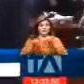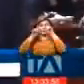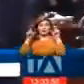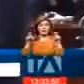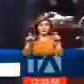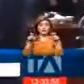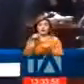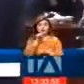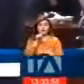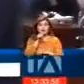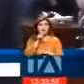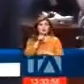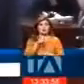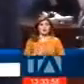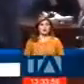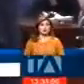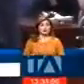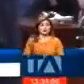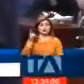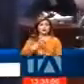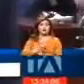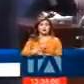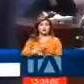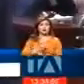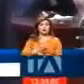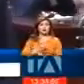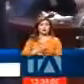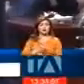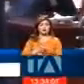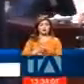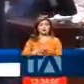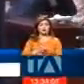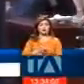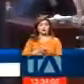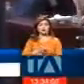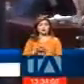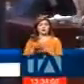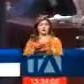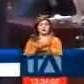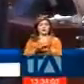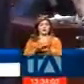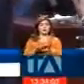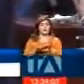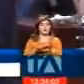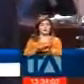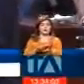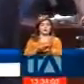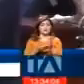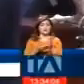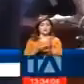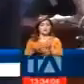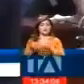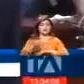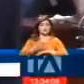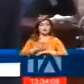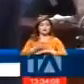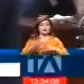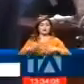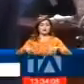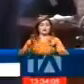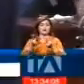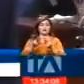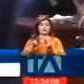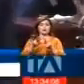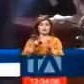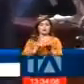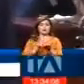a través de estas disposiciones, como por ejemplo que establezcamos los precios que se han